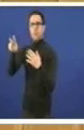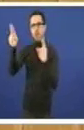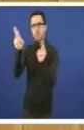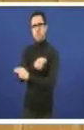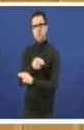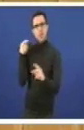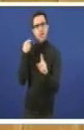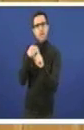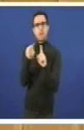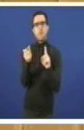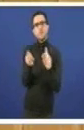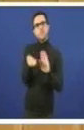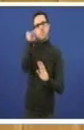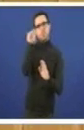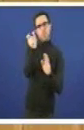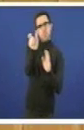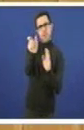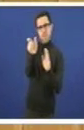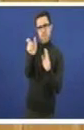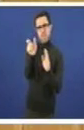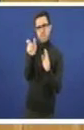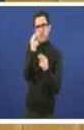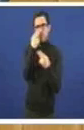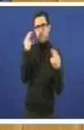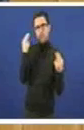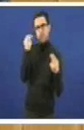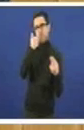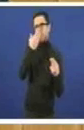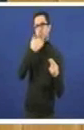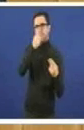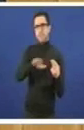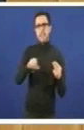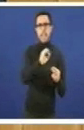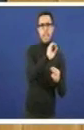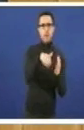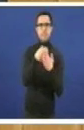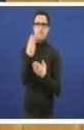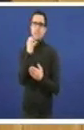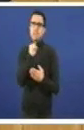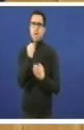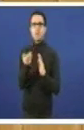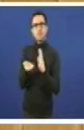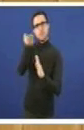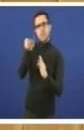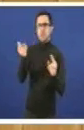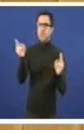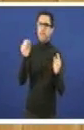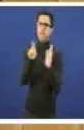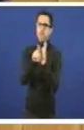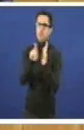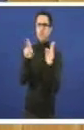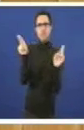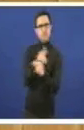precios públicos das escolas infantis de 03 E o propoñemos que porque consideramos que coa